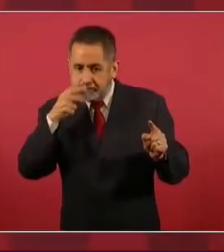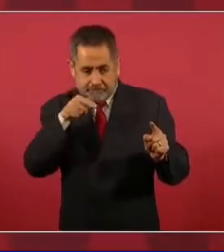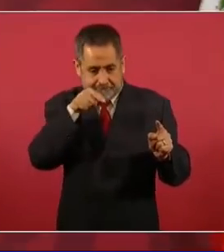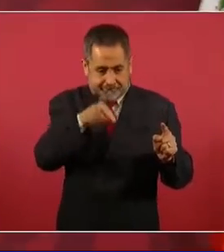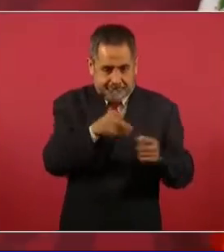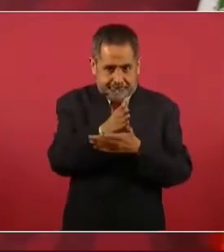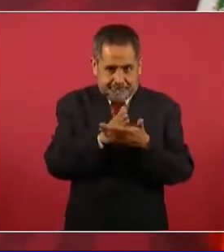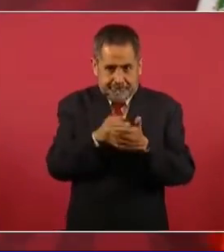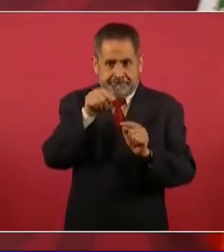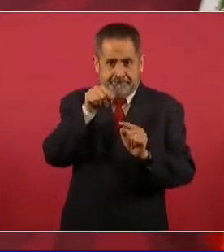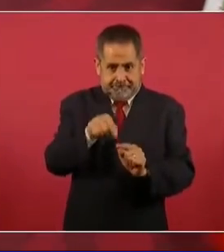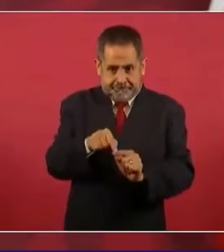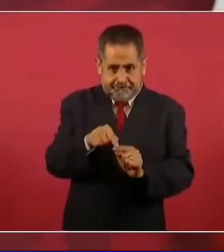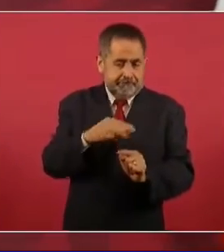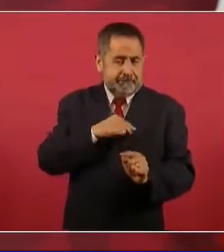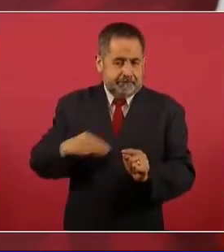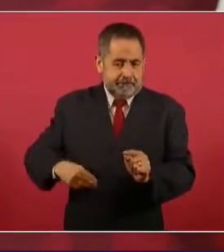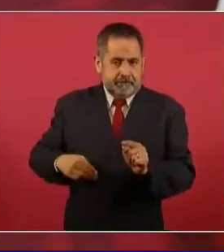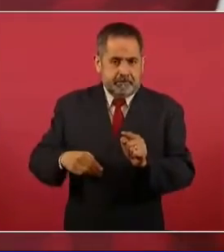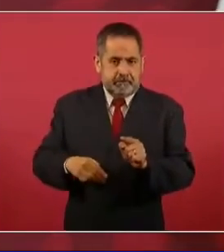que por cierto,